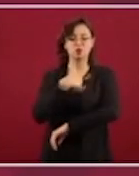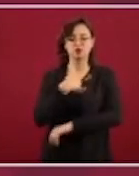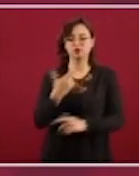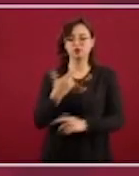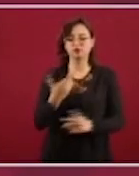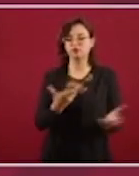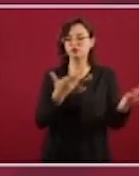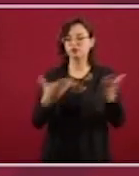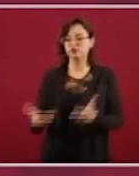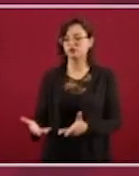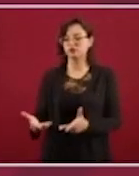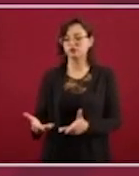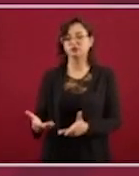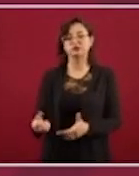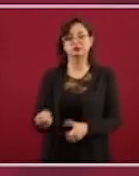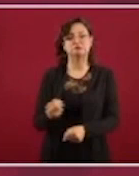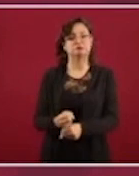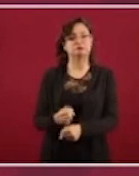las